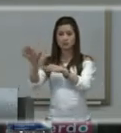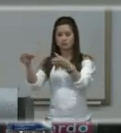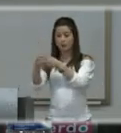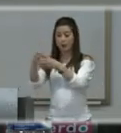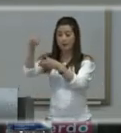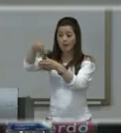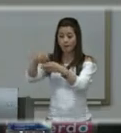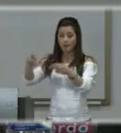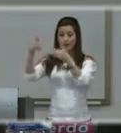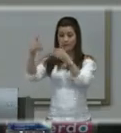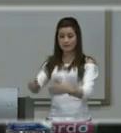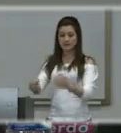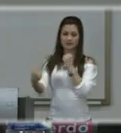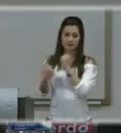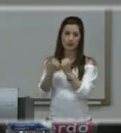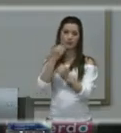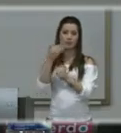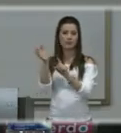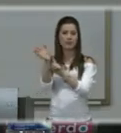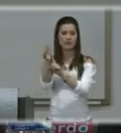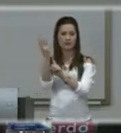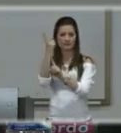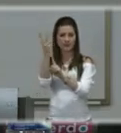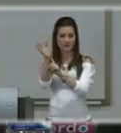con discapacidad, ProFamilia por ser